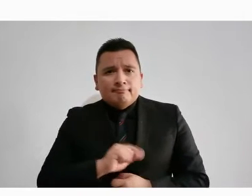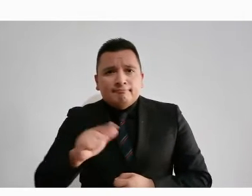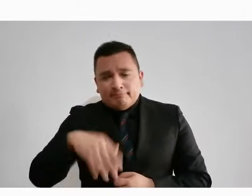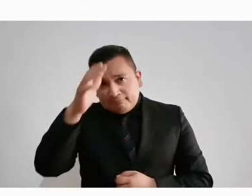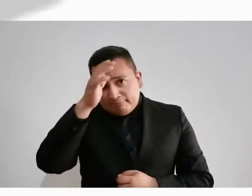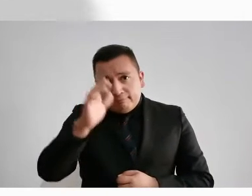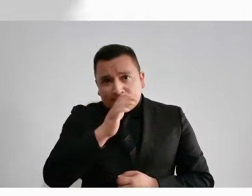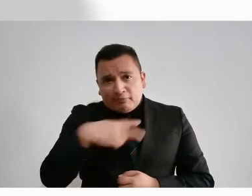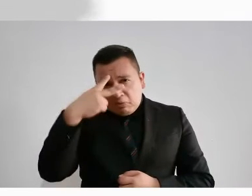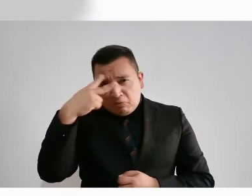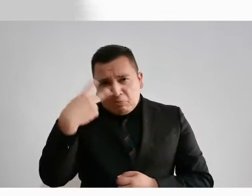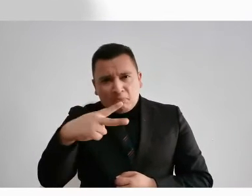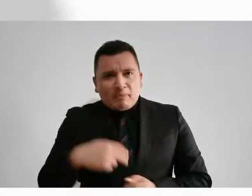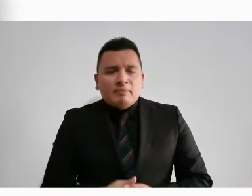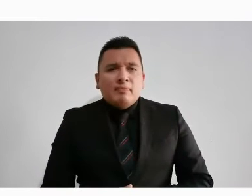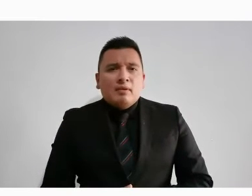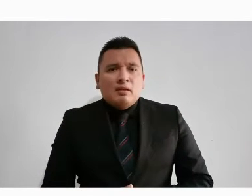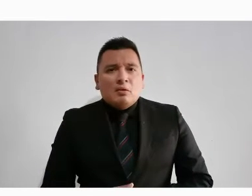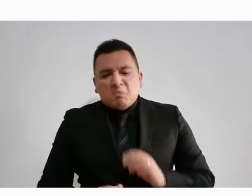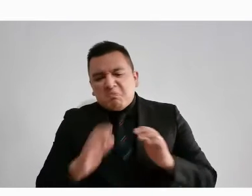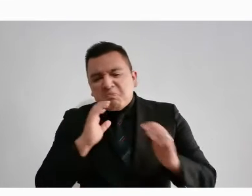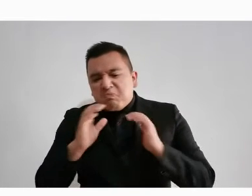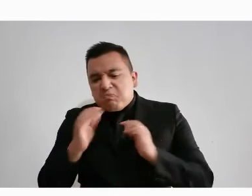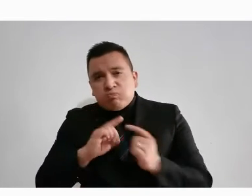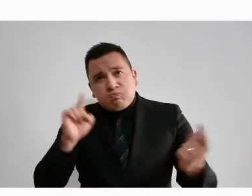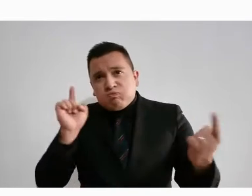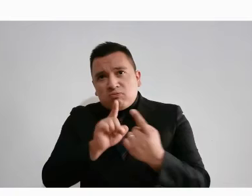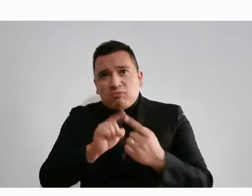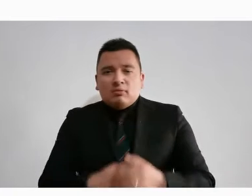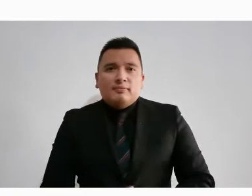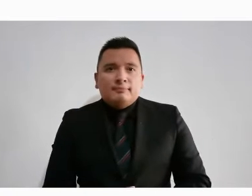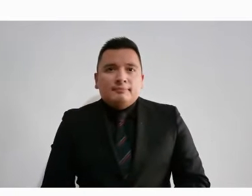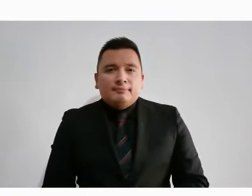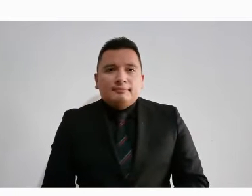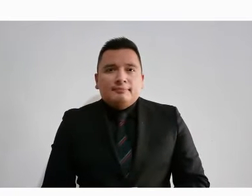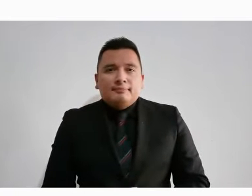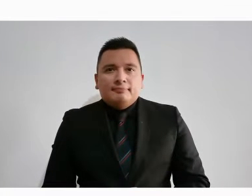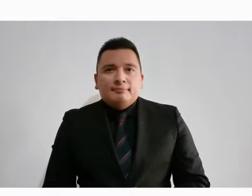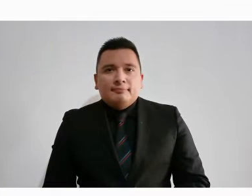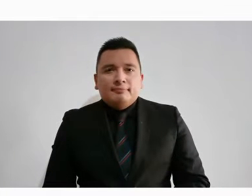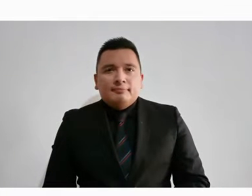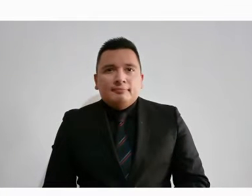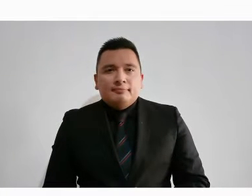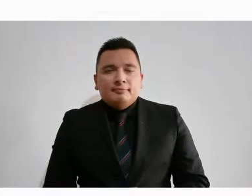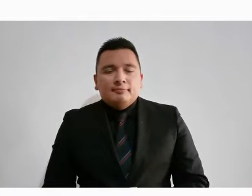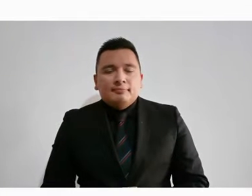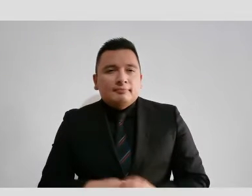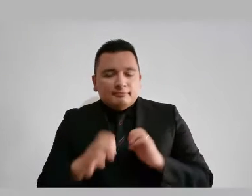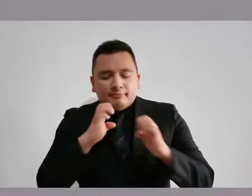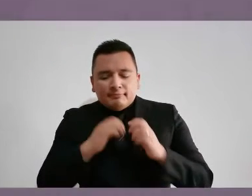Protagonistas de la vida democrática de Coahuila y de México en comunicación directa con usted. La